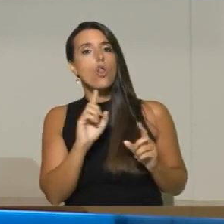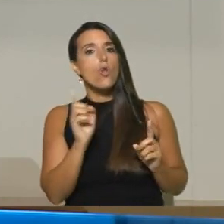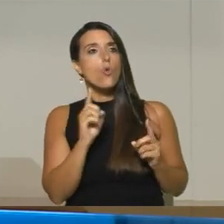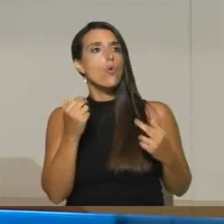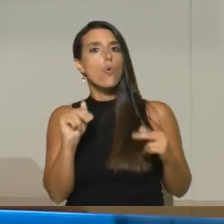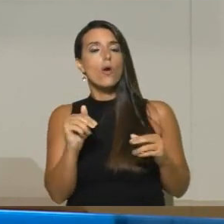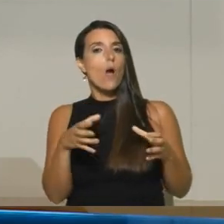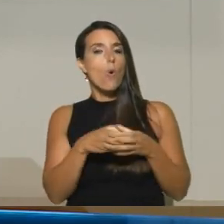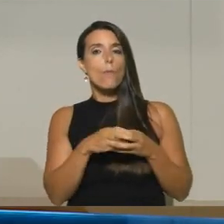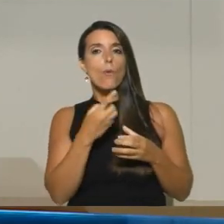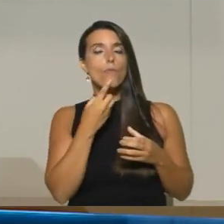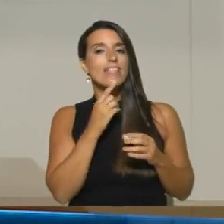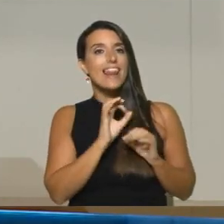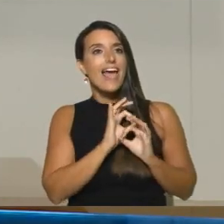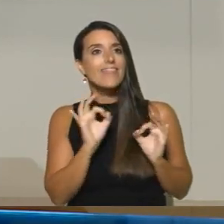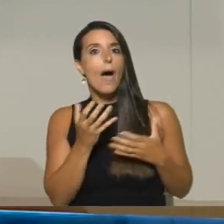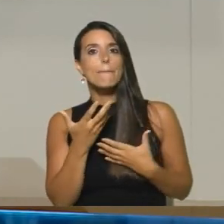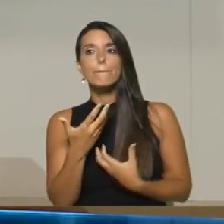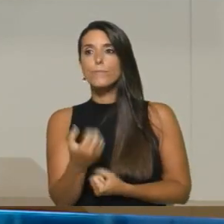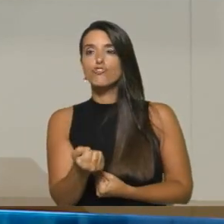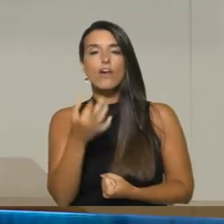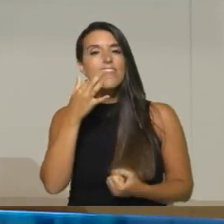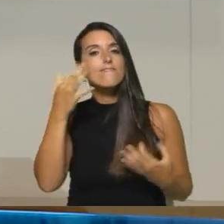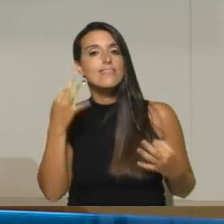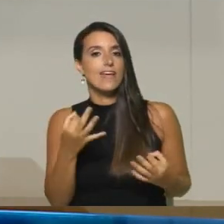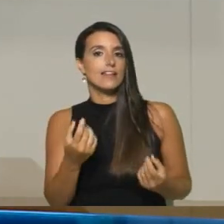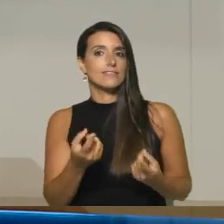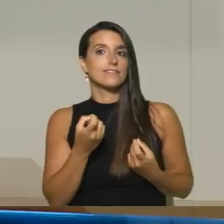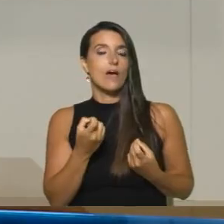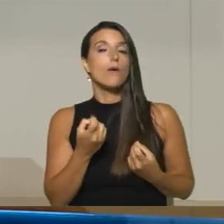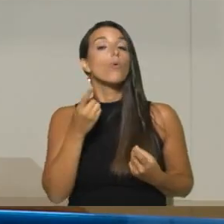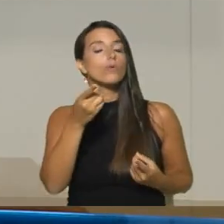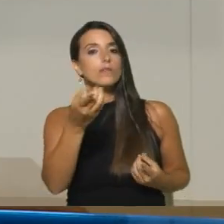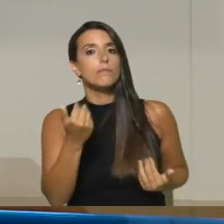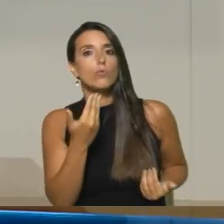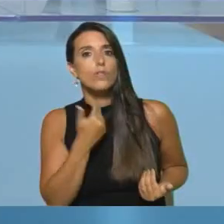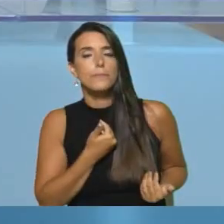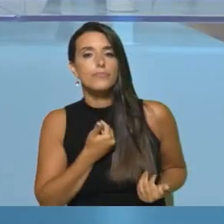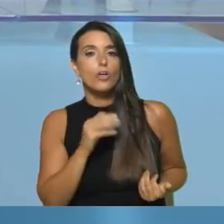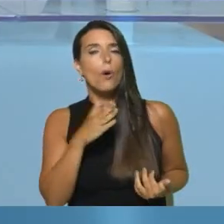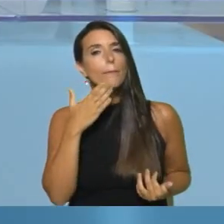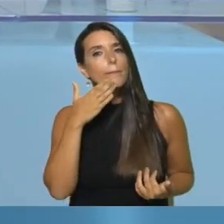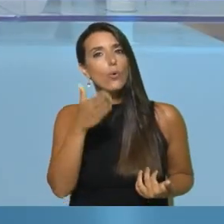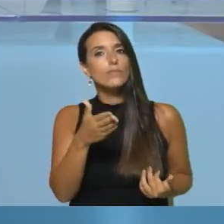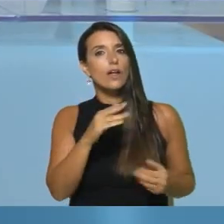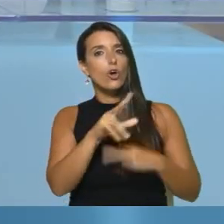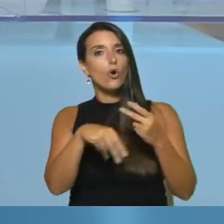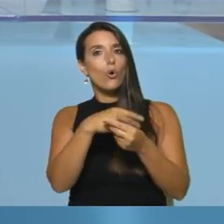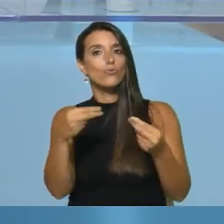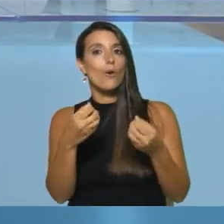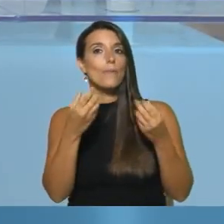de ningún partido el apoyo que realmente esperaba una cosa no preguntarte En conclusión porque